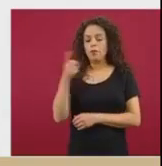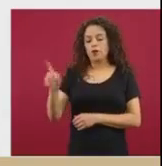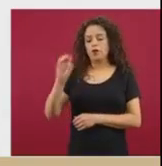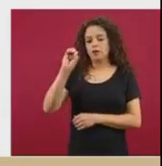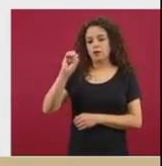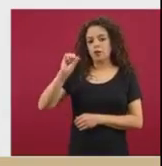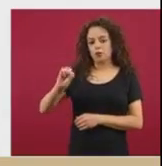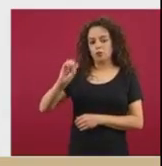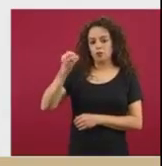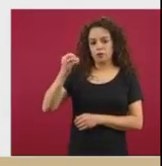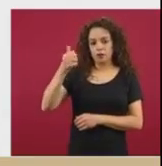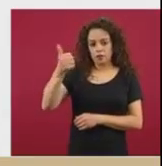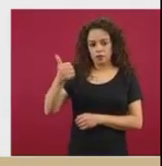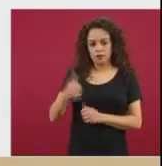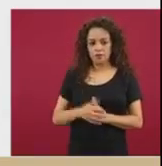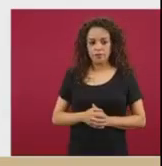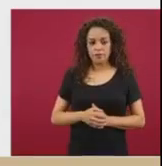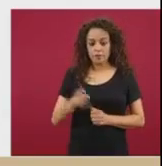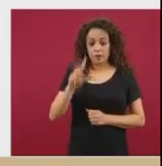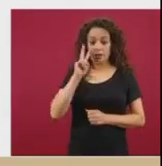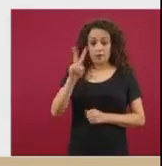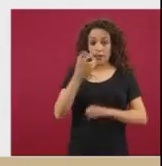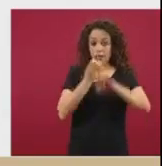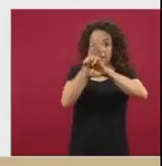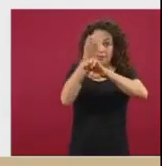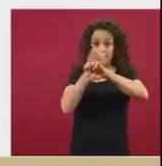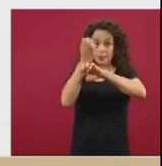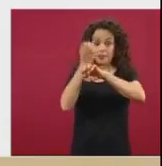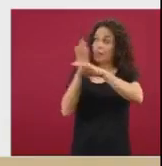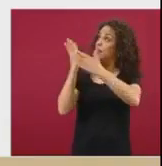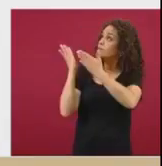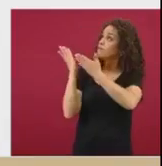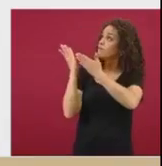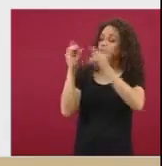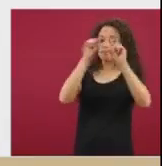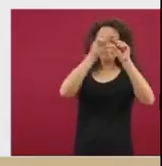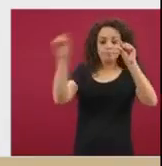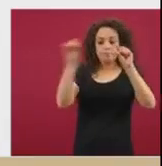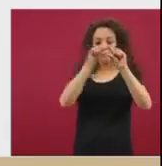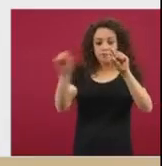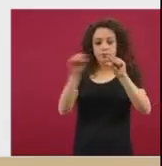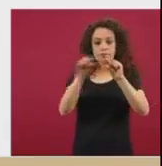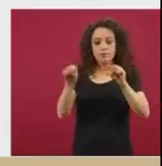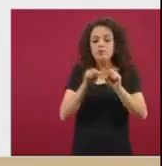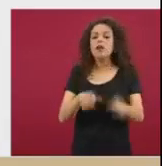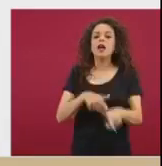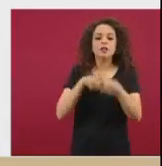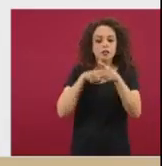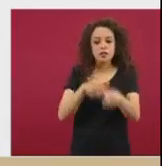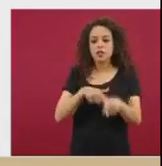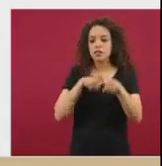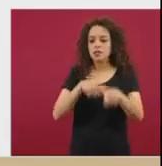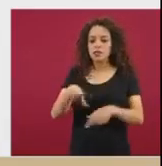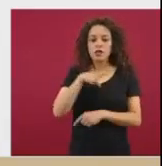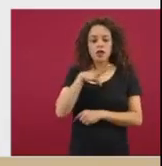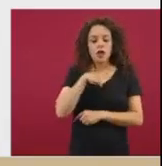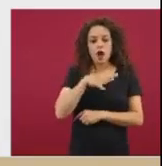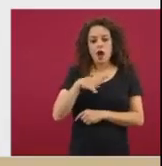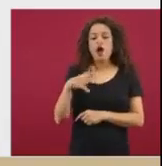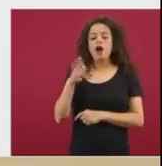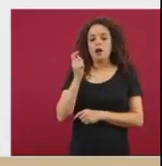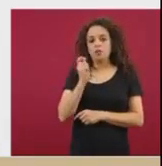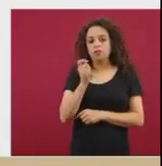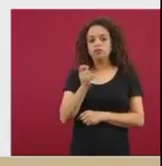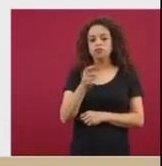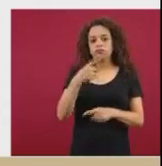estados. Y lamentablemente ustedes ven que hay estados que siguen teniendo esta alta transmisión de lepra. Es por ello que